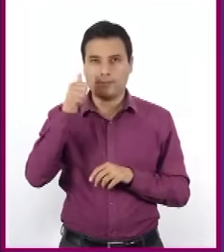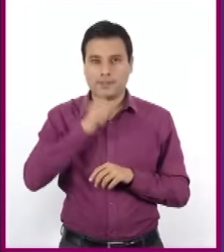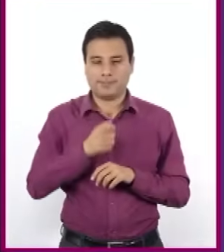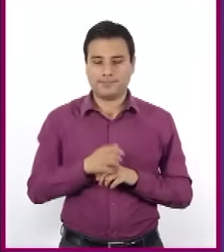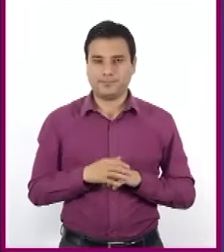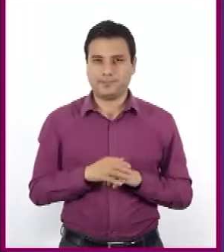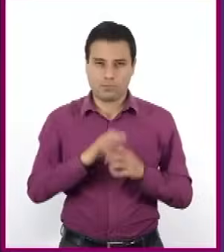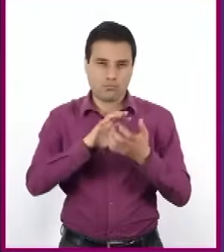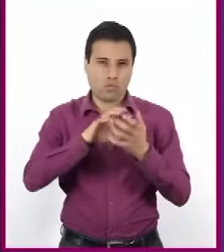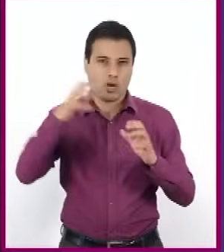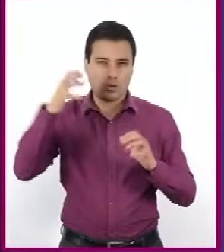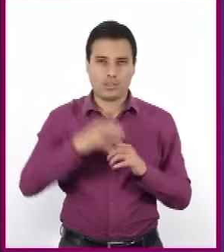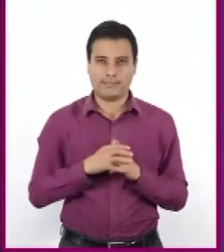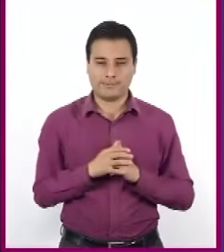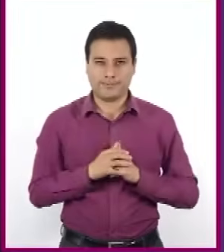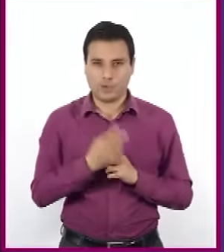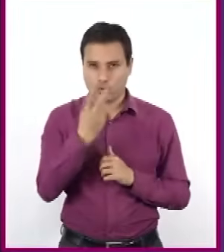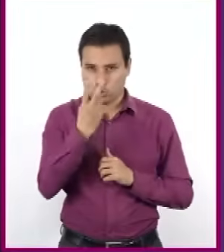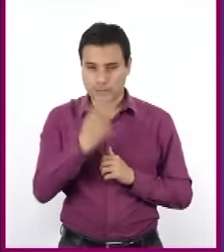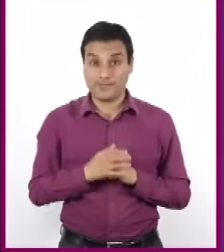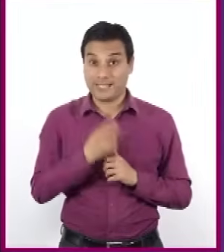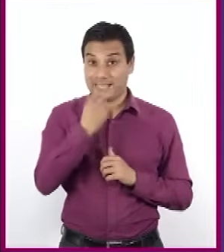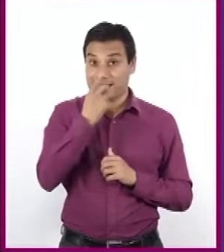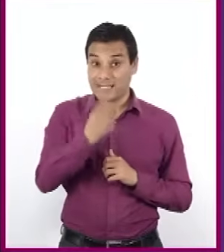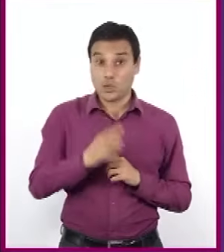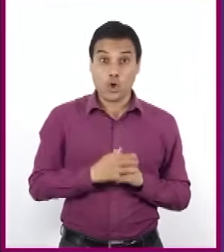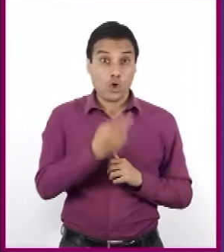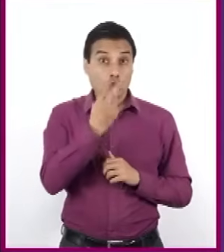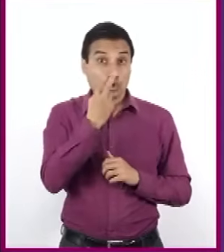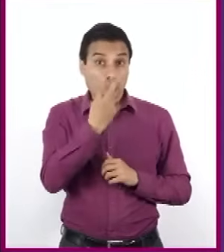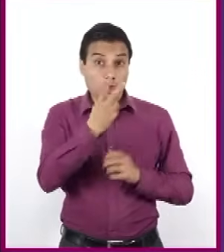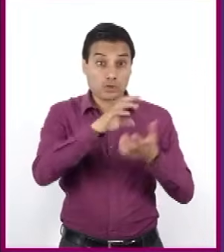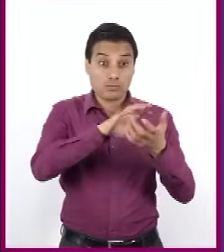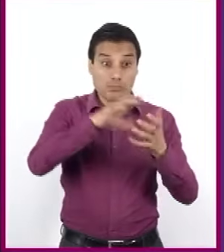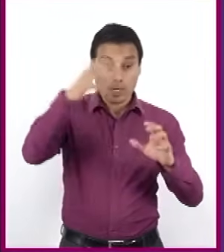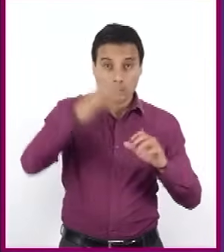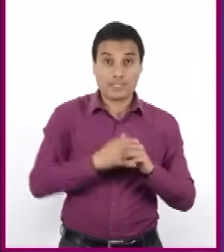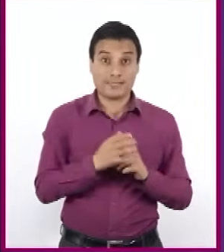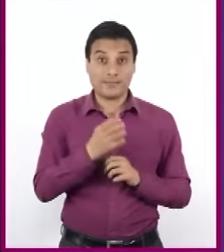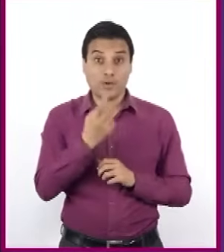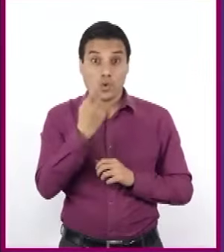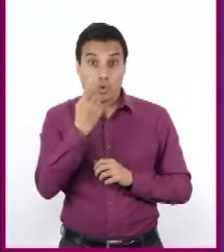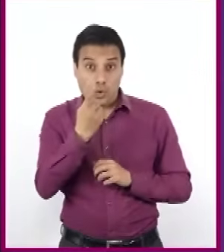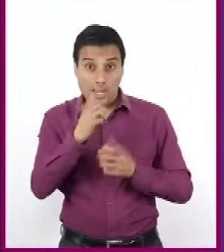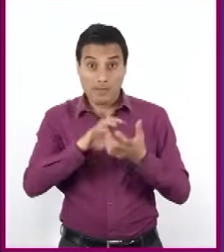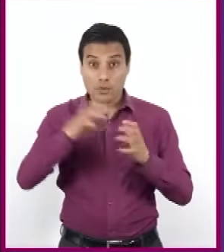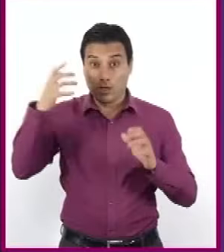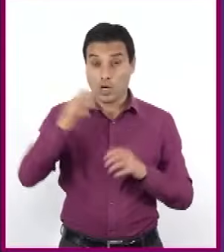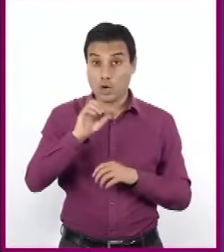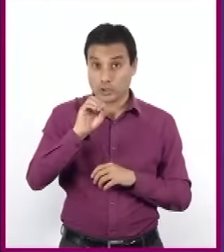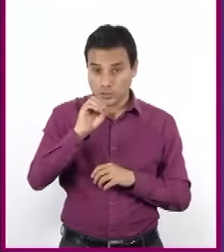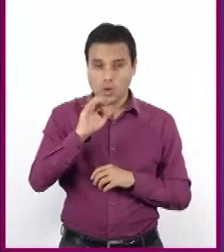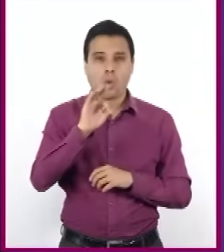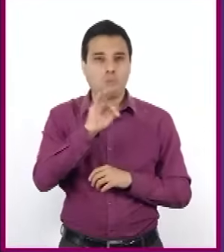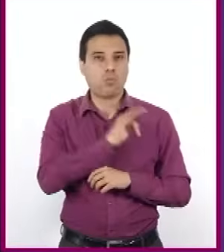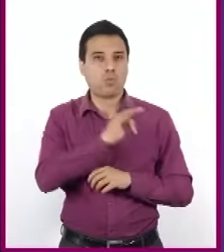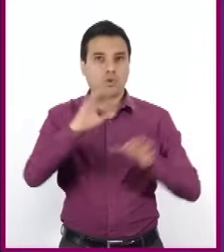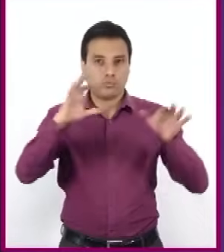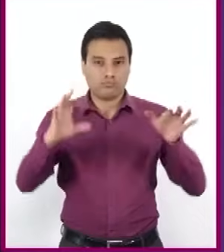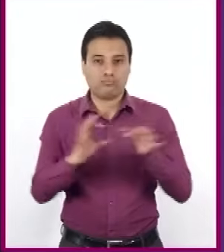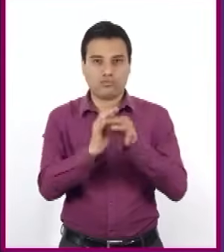Y propuso que se necesitan 2 moléculas de hidrógeno y una de oxígeno para formar 2 moléculas de agua.